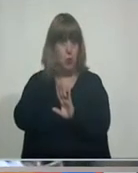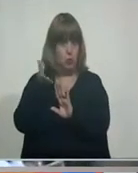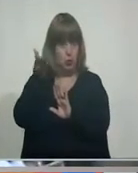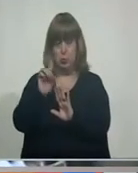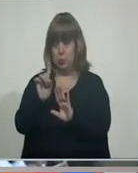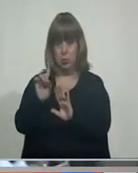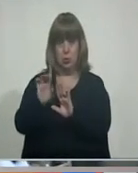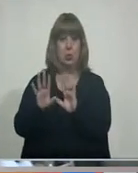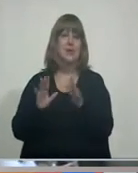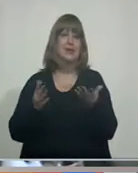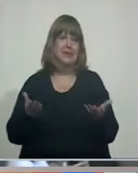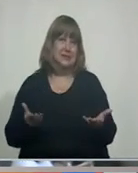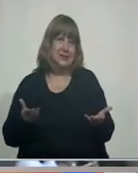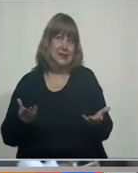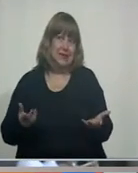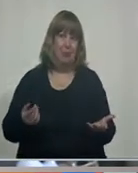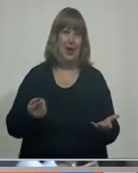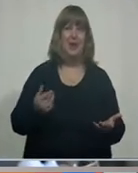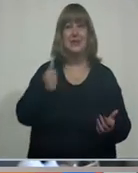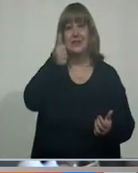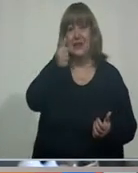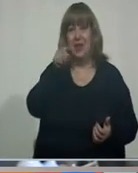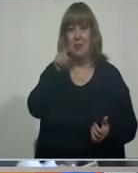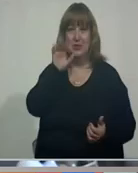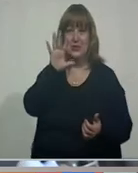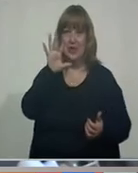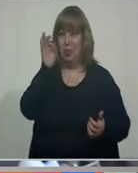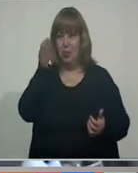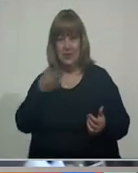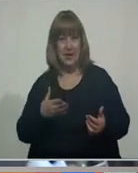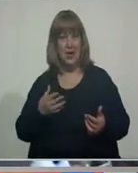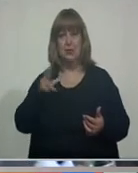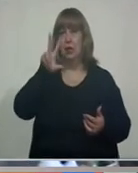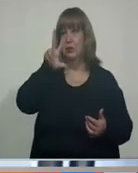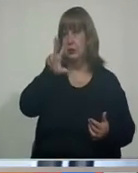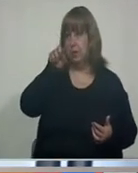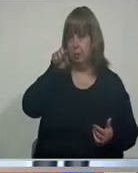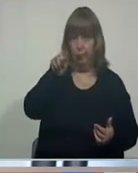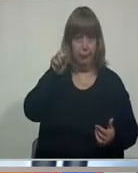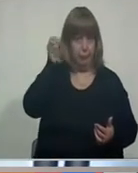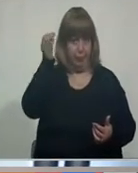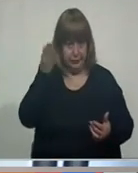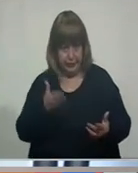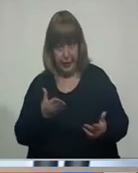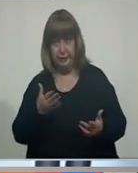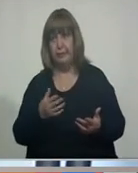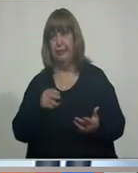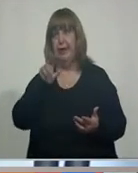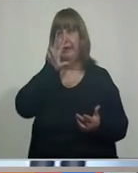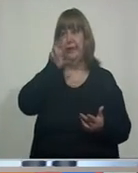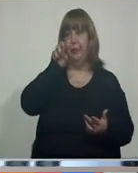Aumento son aumentos, ya sea del 6.5%, ya sea del 3%,